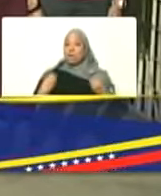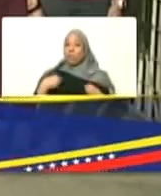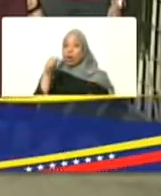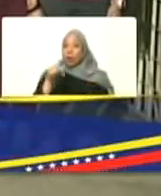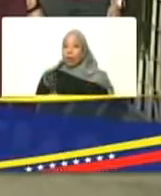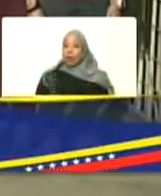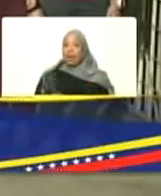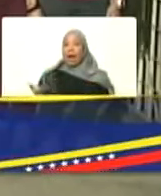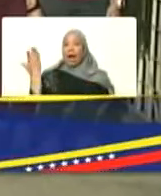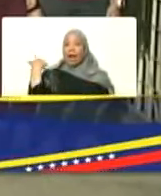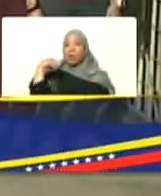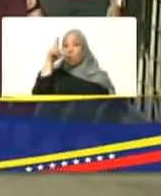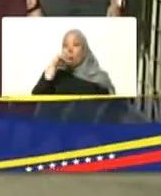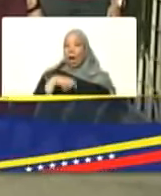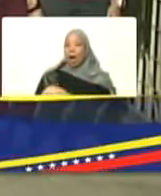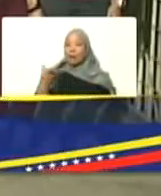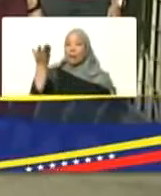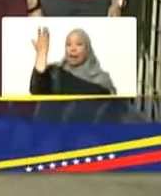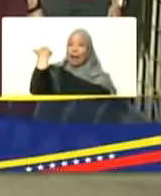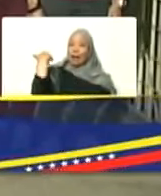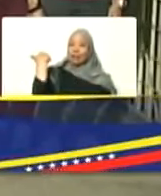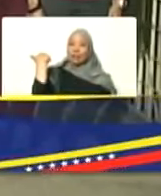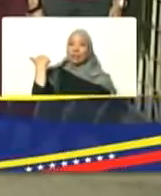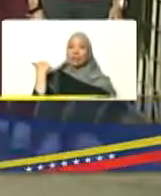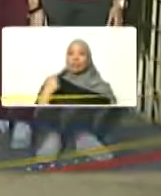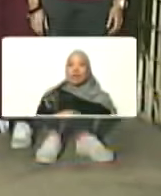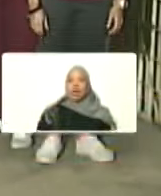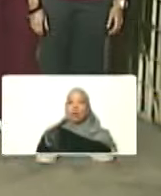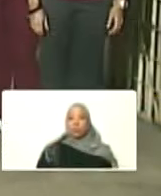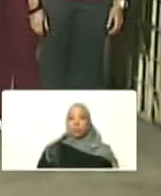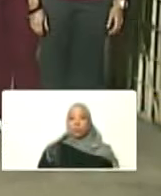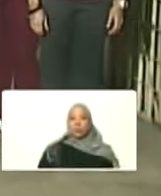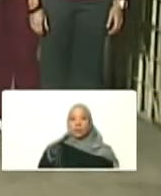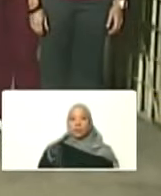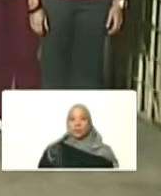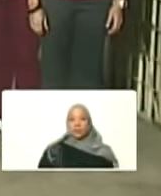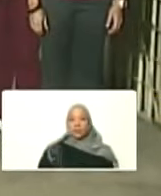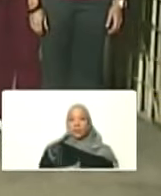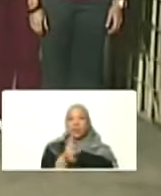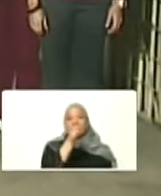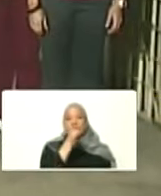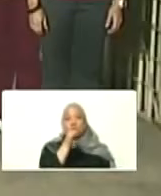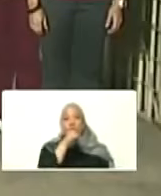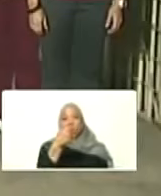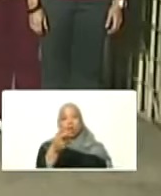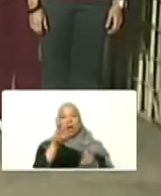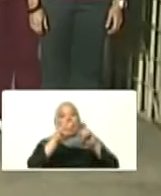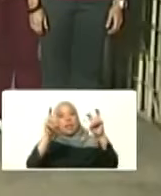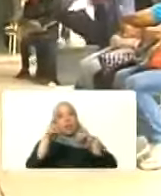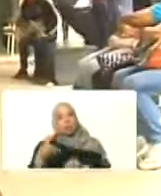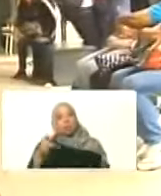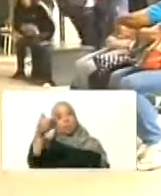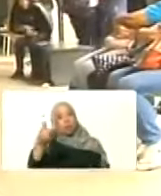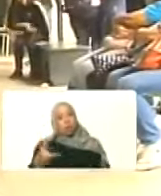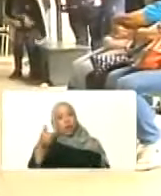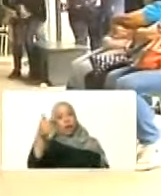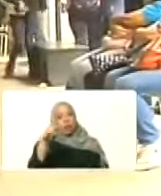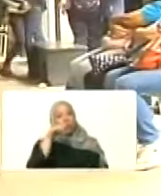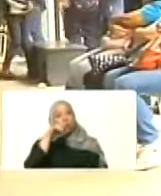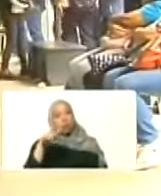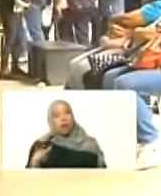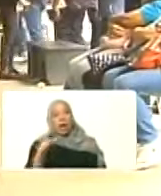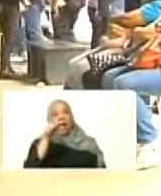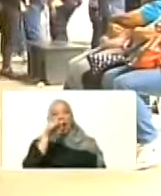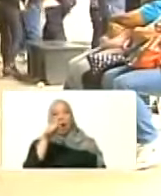Por ejemplo, ese día que usted vino acá, pudieron ellos informarle sobre un tema de un bote de agua, después lo denunciaron en la